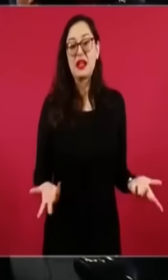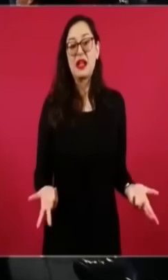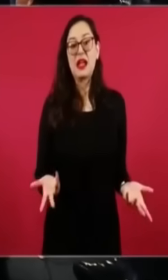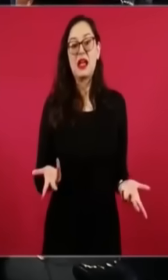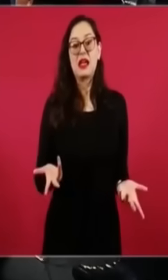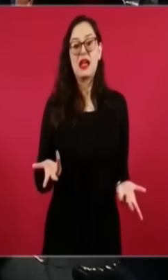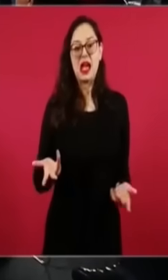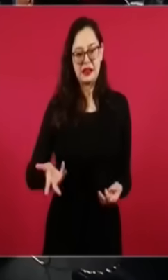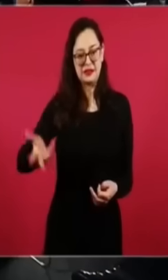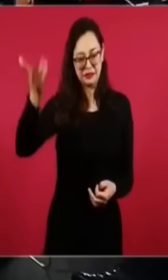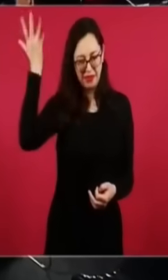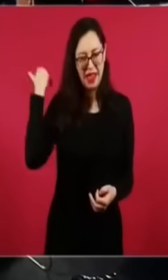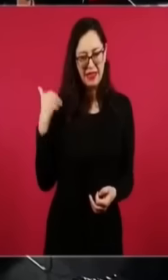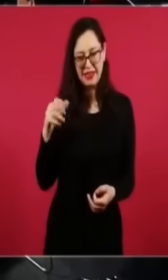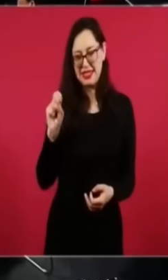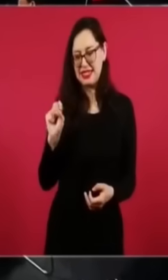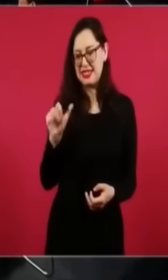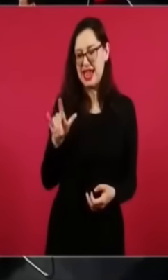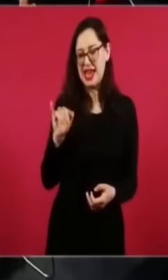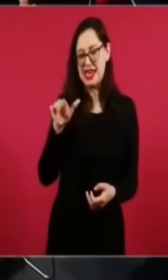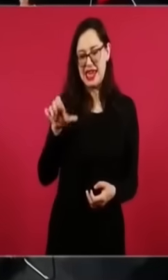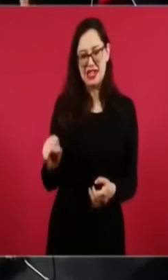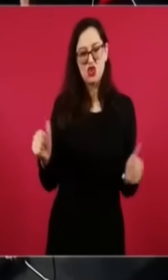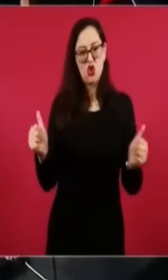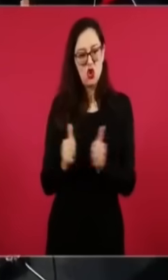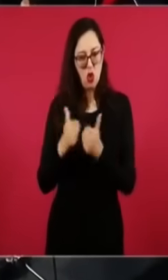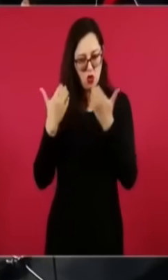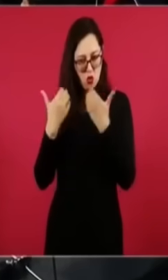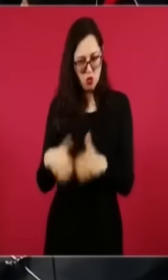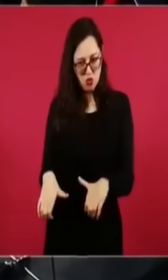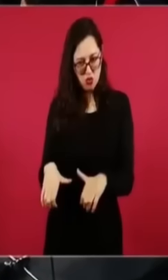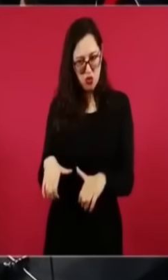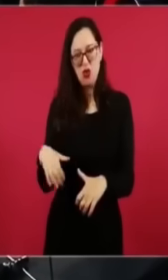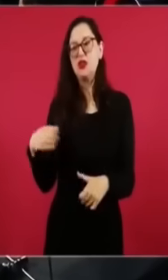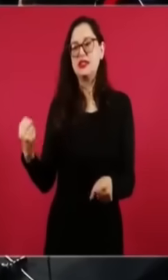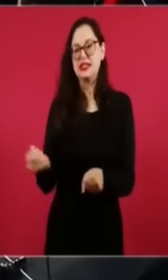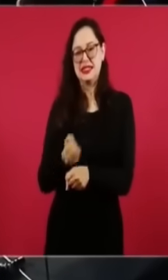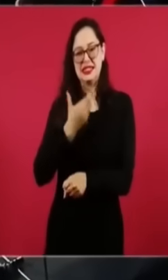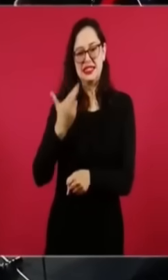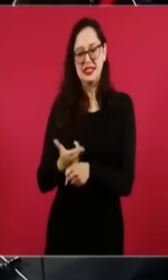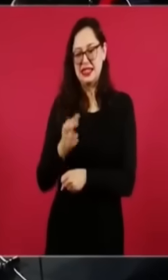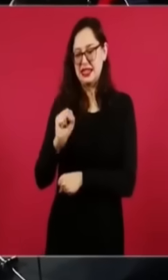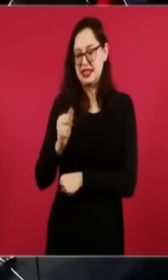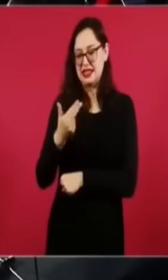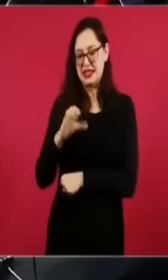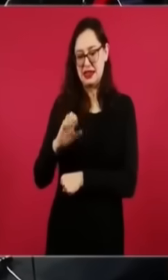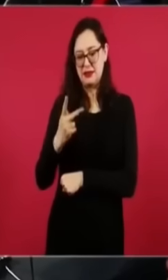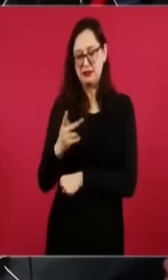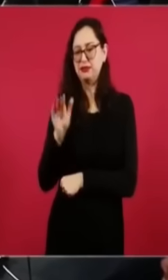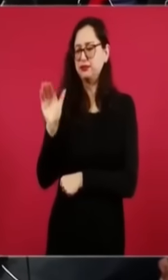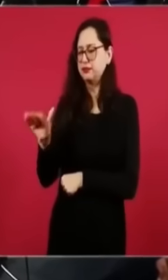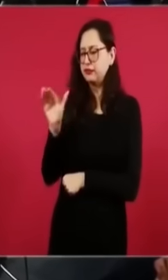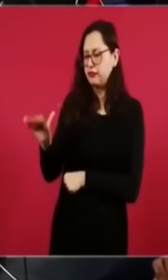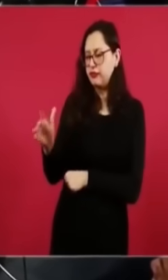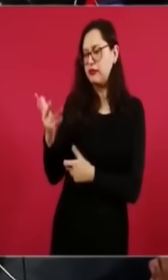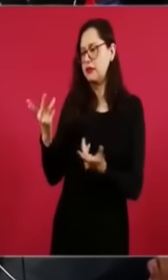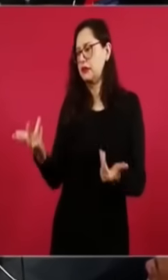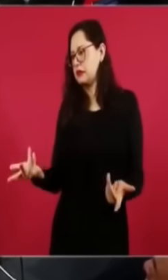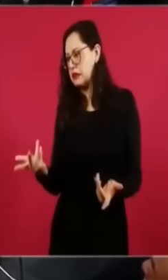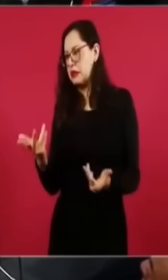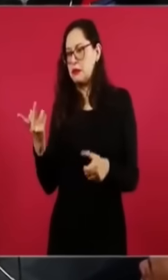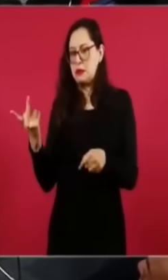Salinas, que fue secretario de Hacienda, y que cuando le preguntaron que si afectaba